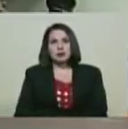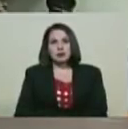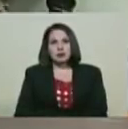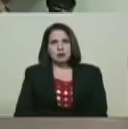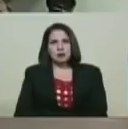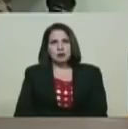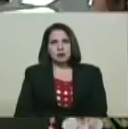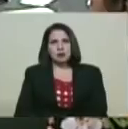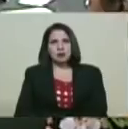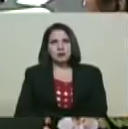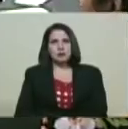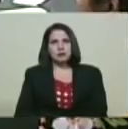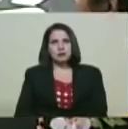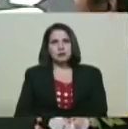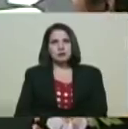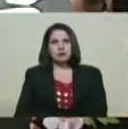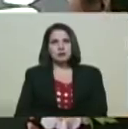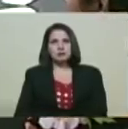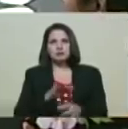Una oferta engañosa.